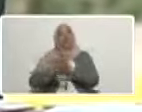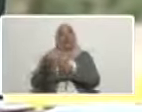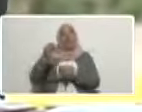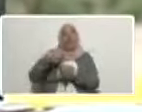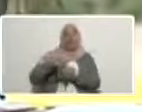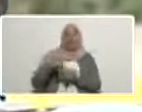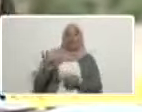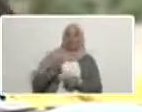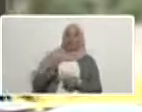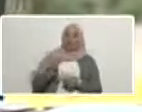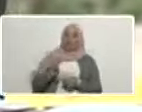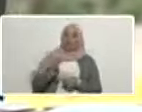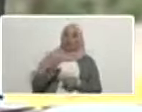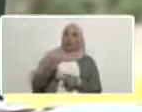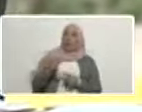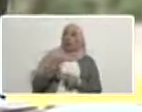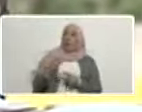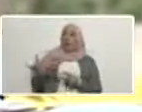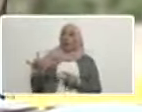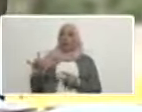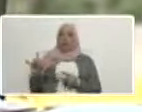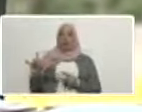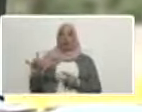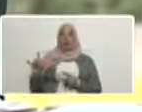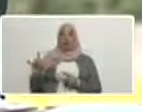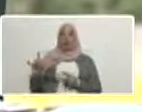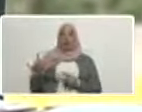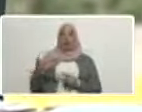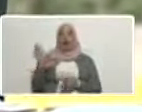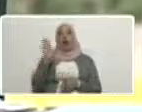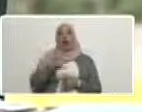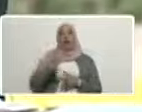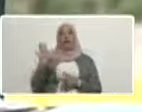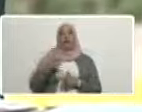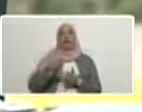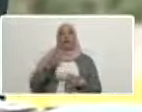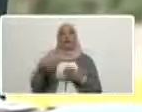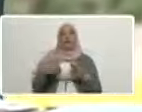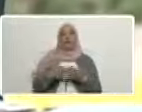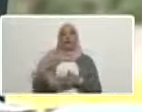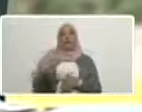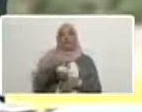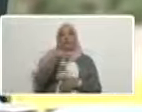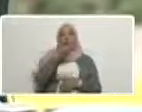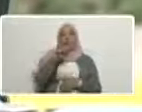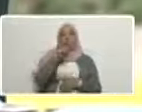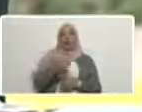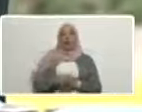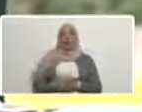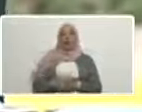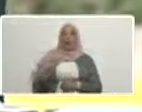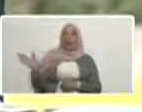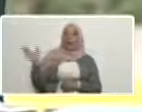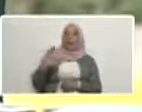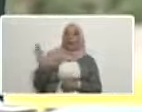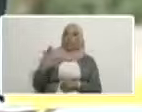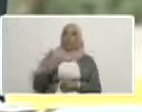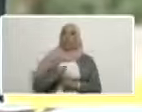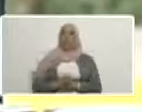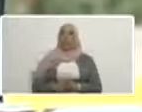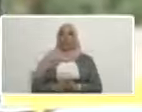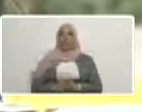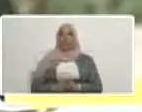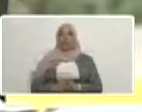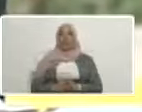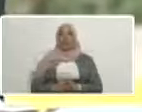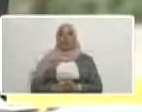como venezolanos diferentes entre nosotros, pero que tiene características. Por ejemplo, cuando yo llegué a Caracas la